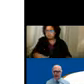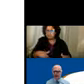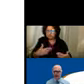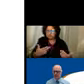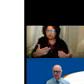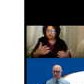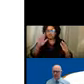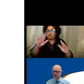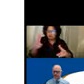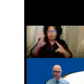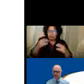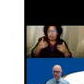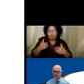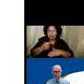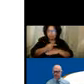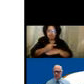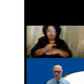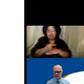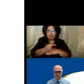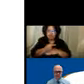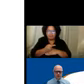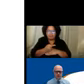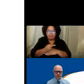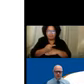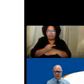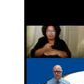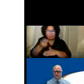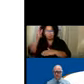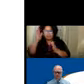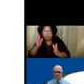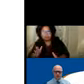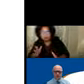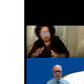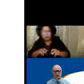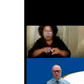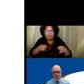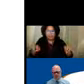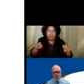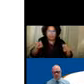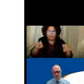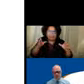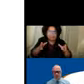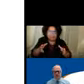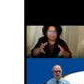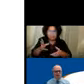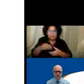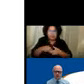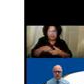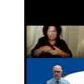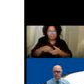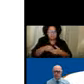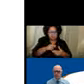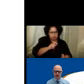es un honor enorme tener con nosotros el día de hoy ambos presentadores y panelistas para poder